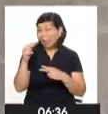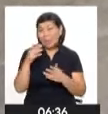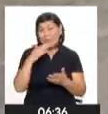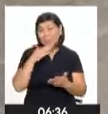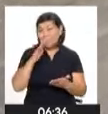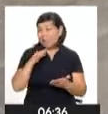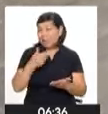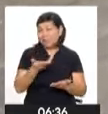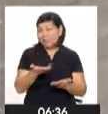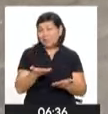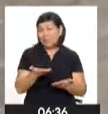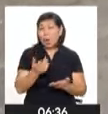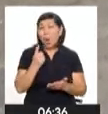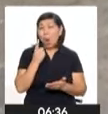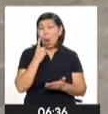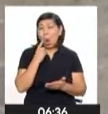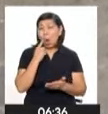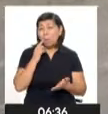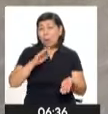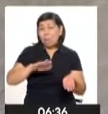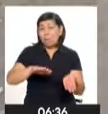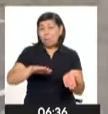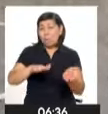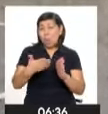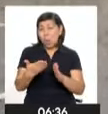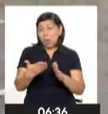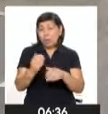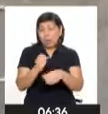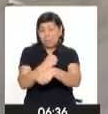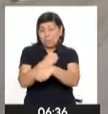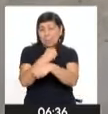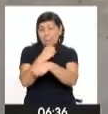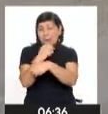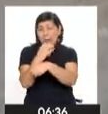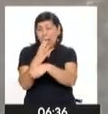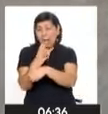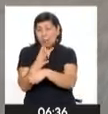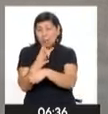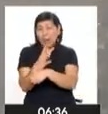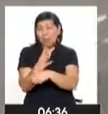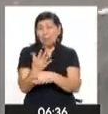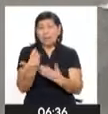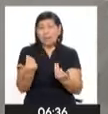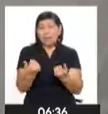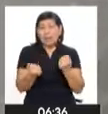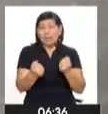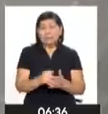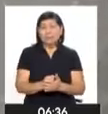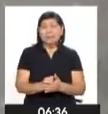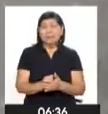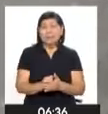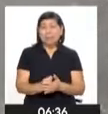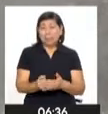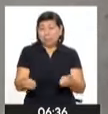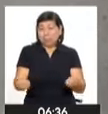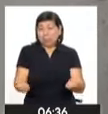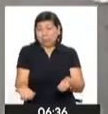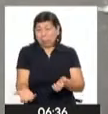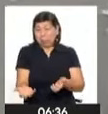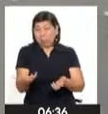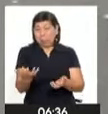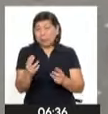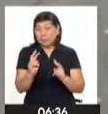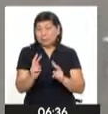lamentablemente, y es que un hombre falleció esta madrugada luego de que este camión, este volquete que estamos viendo